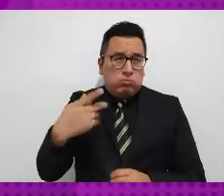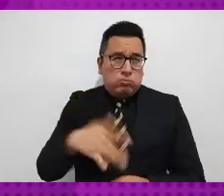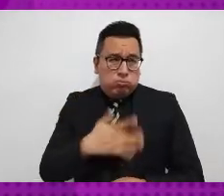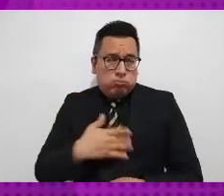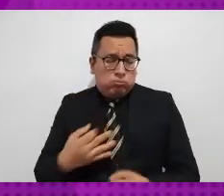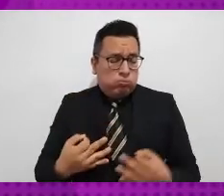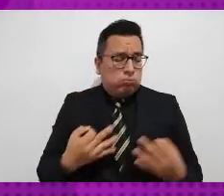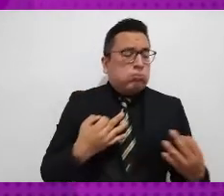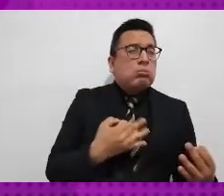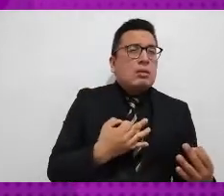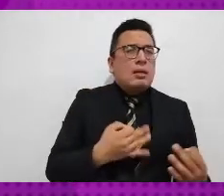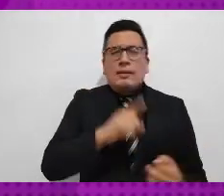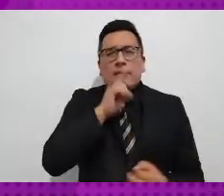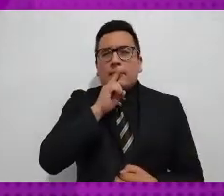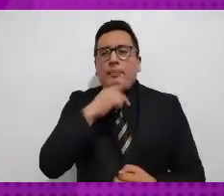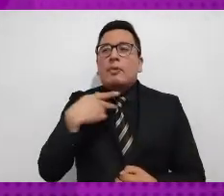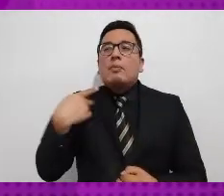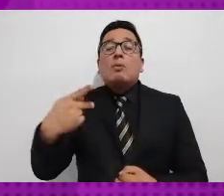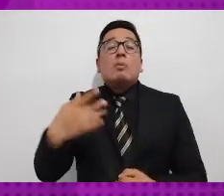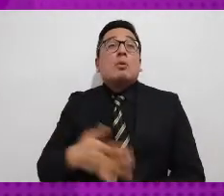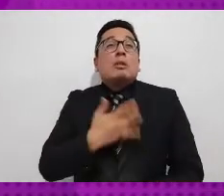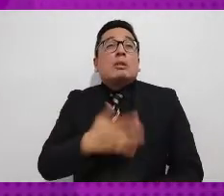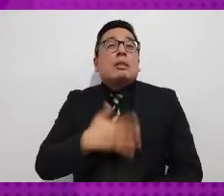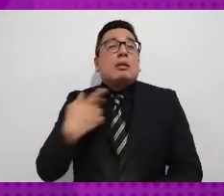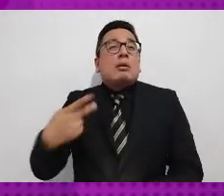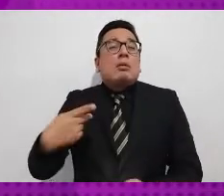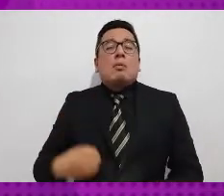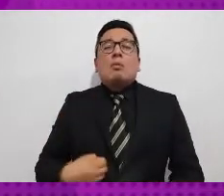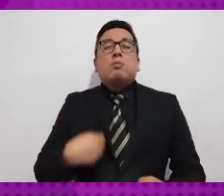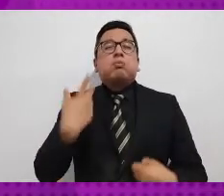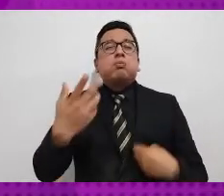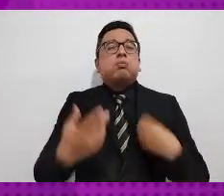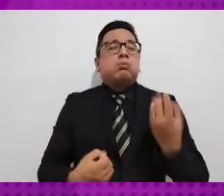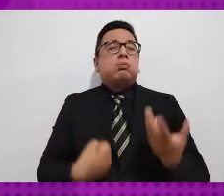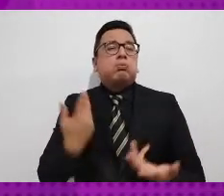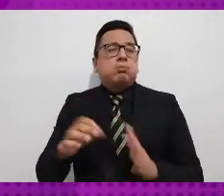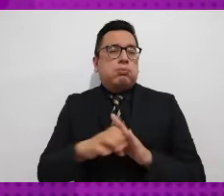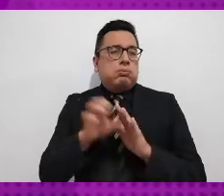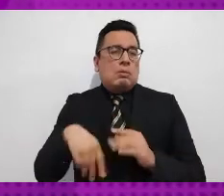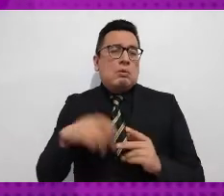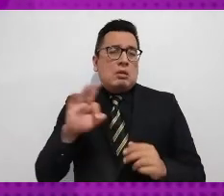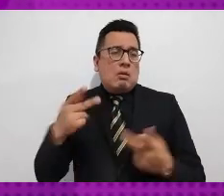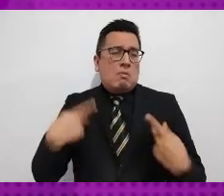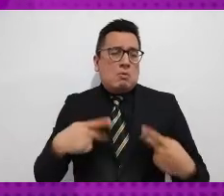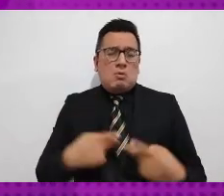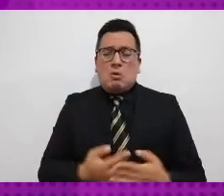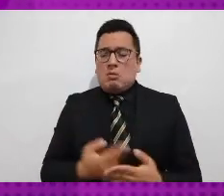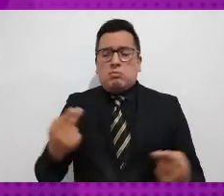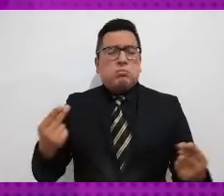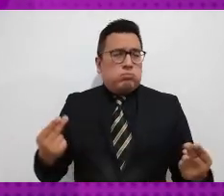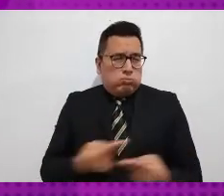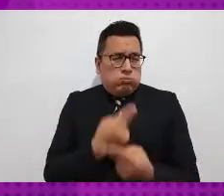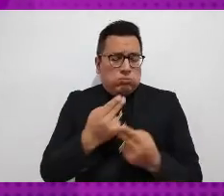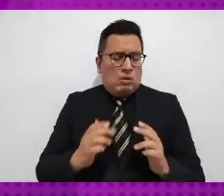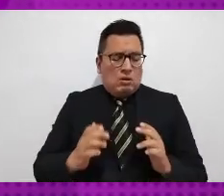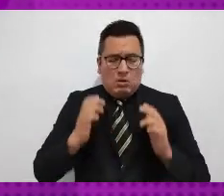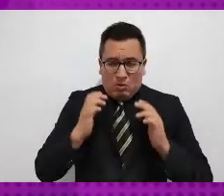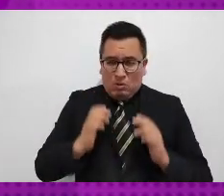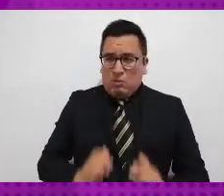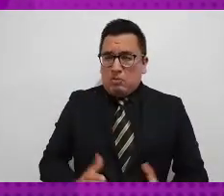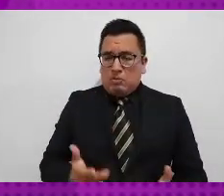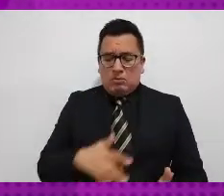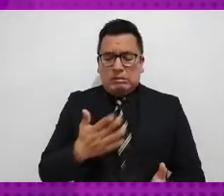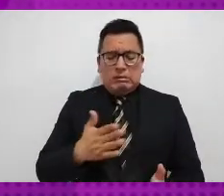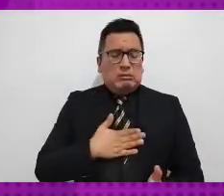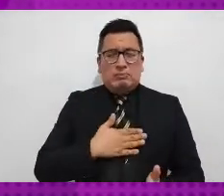con cómo expresan ellos hacia el exterior, cómo se sienten. Por ejemplo, hay personas que nacen en un cuerpo que consideran que no les